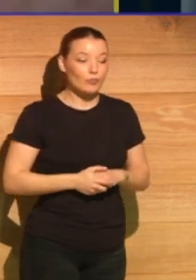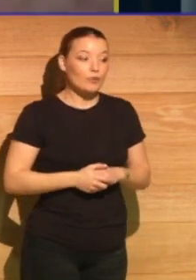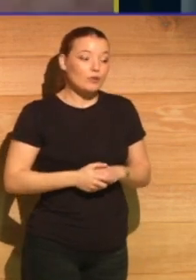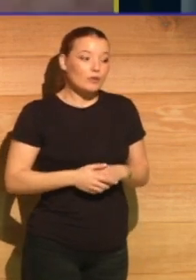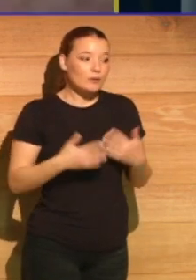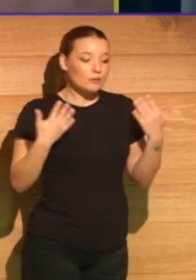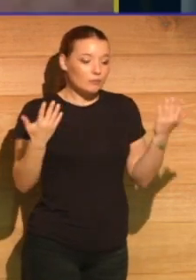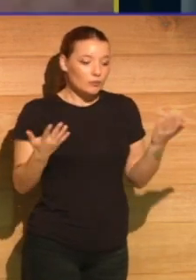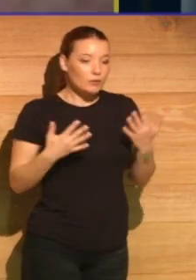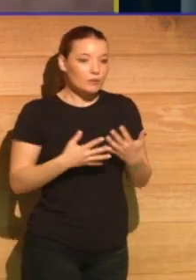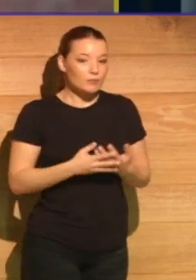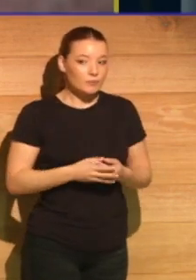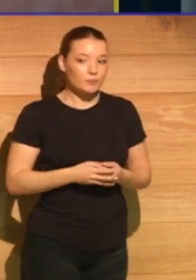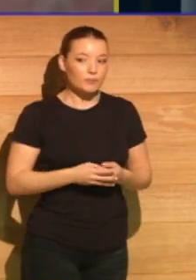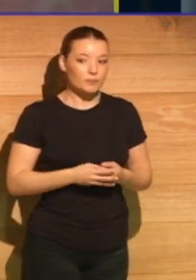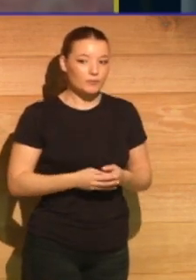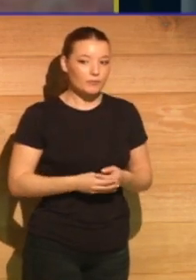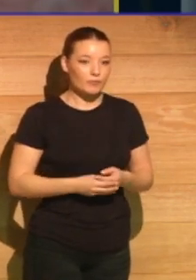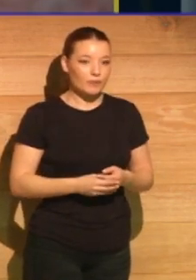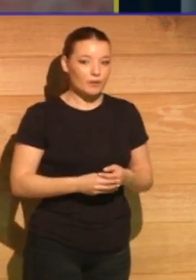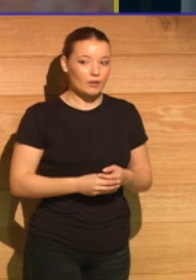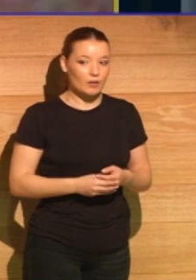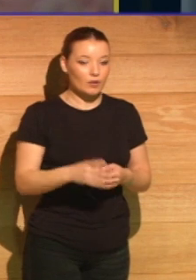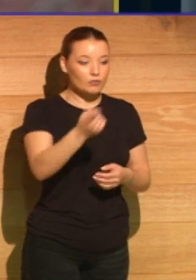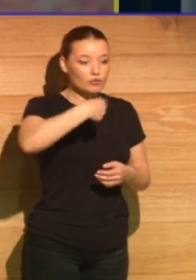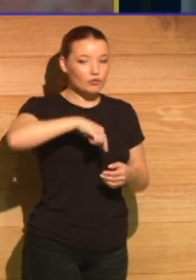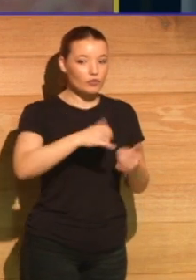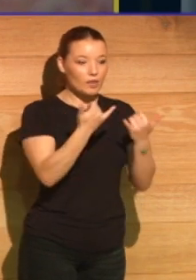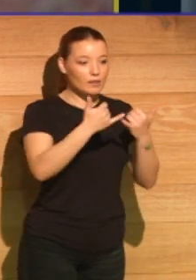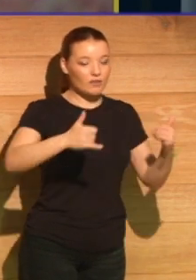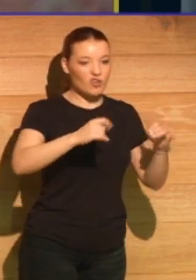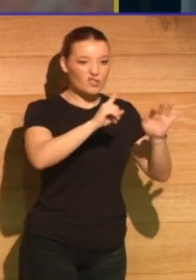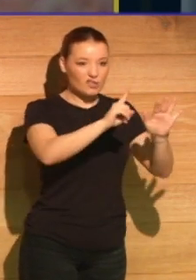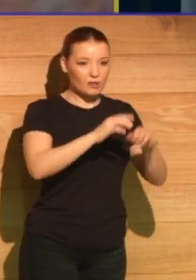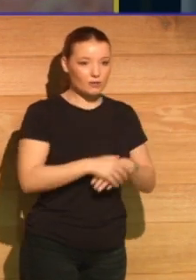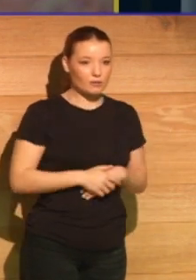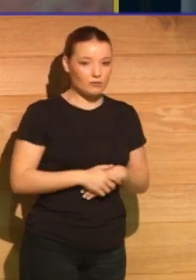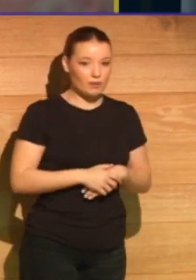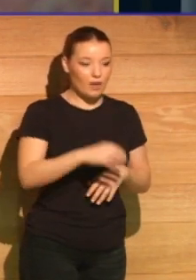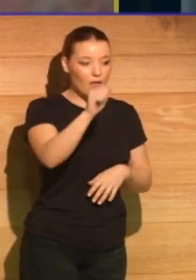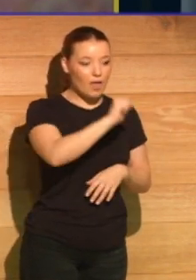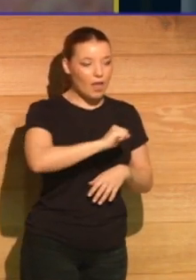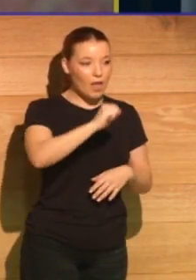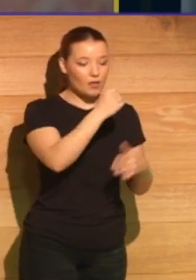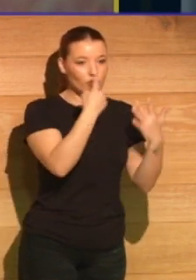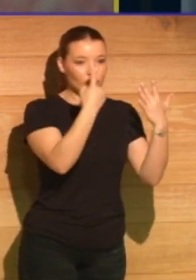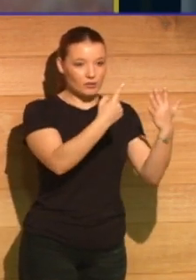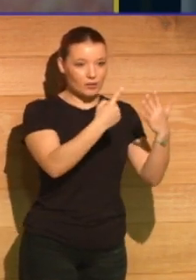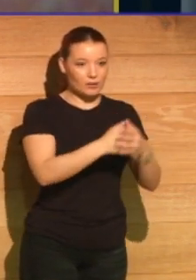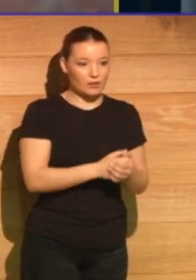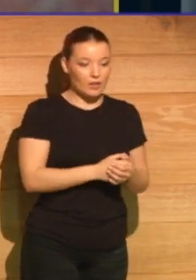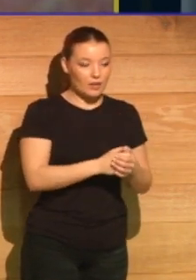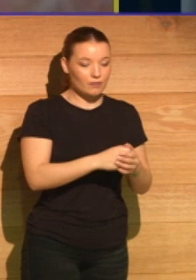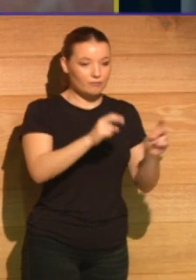Pues, a ver, llevamos 6 ediciones, ¿no? Esta es el sexto año que se celebra el Día de la Mujer y la Niña en la